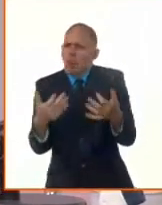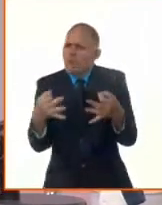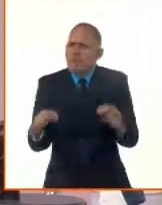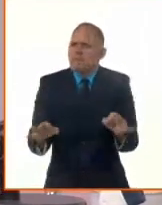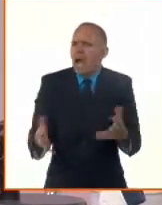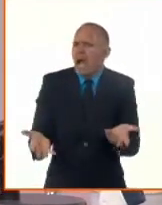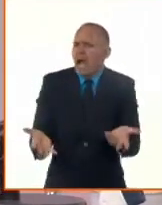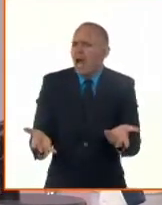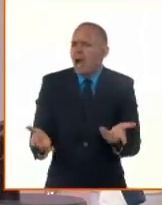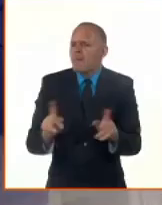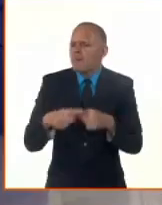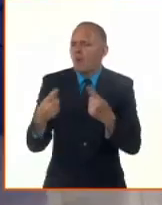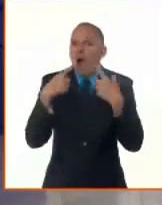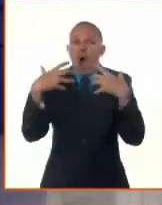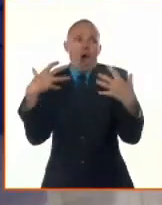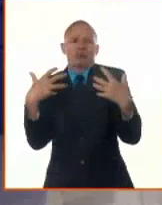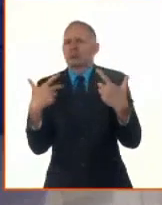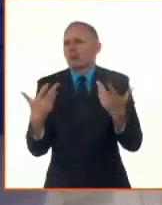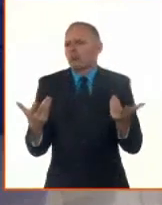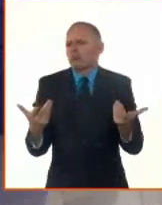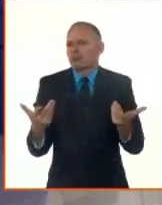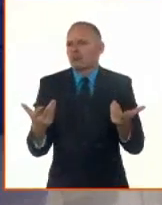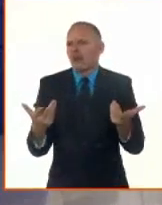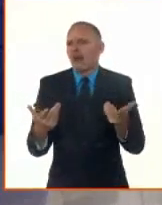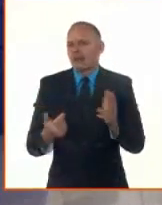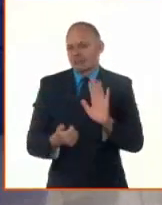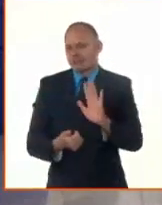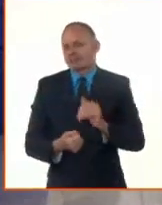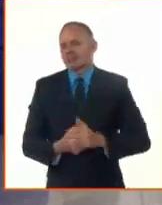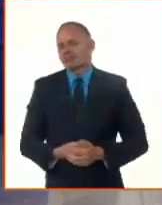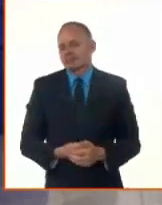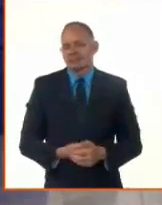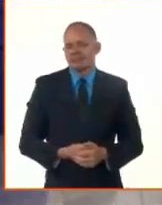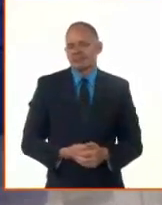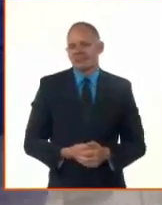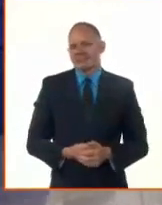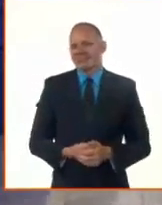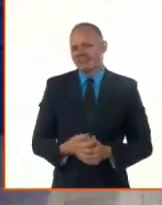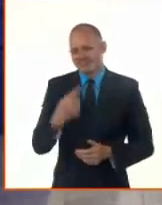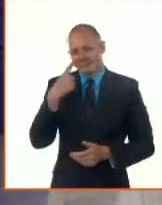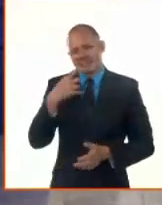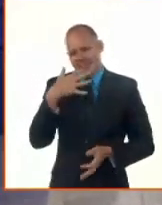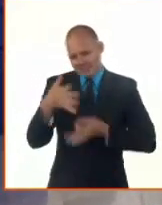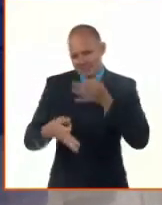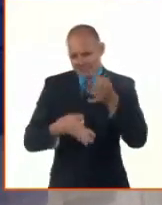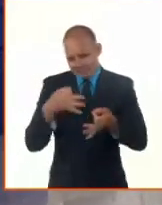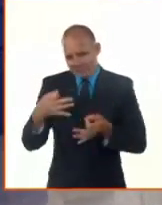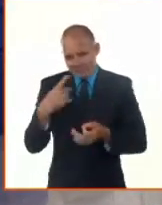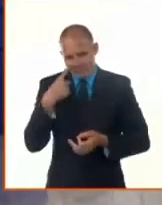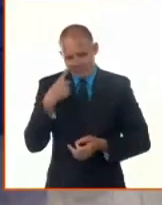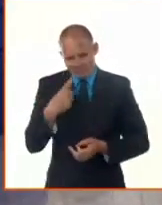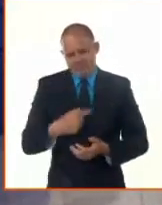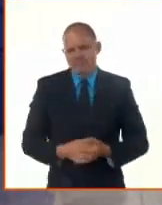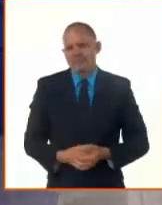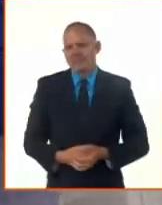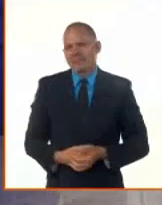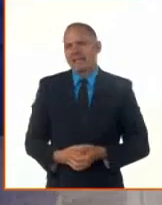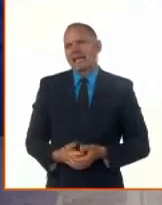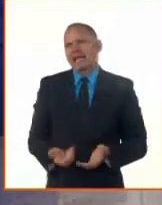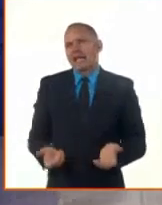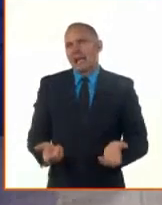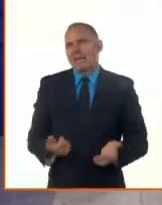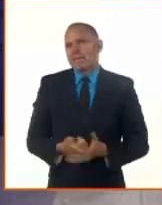comenzar diciendo que las alianzas en medio oriente y las relaciones pues a veces no son muy largas